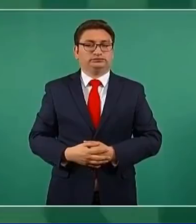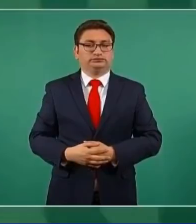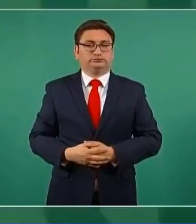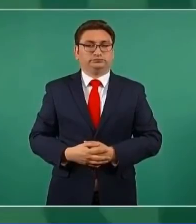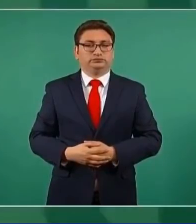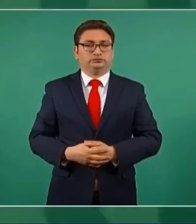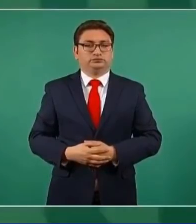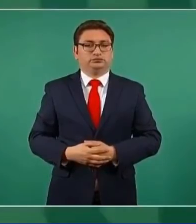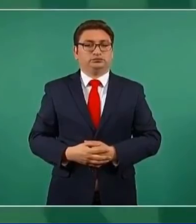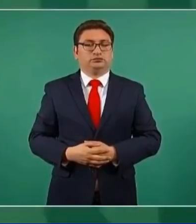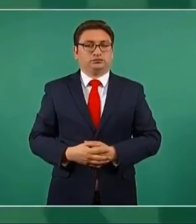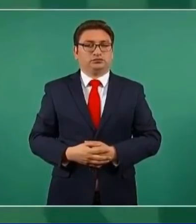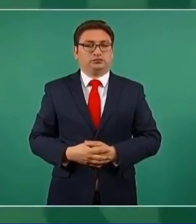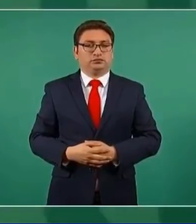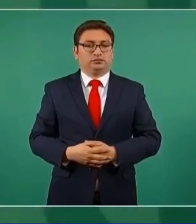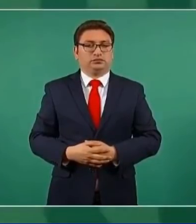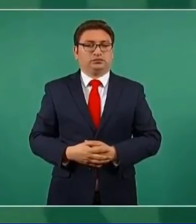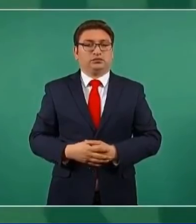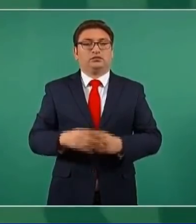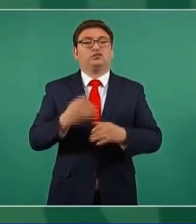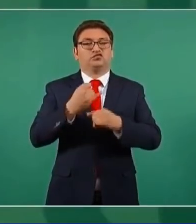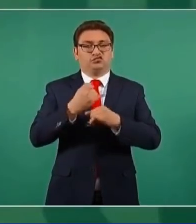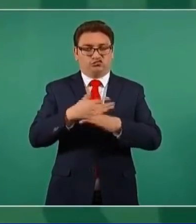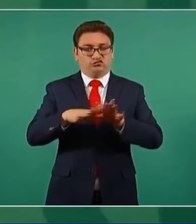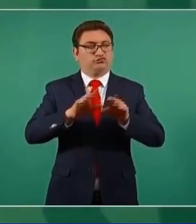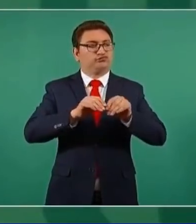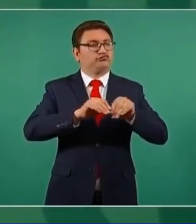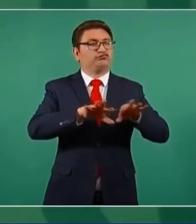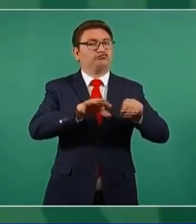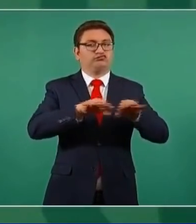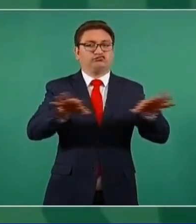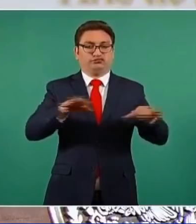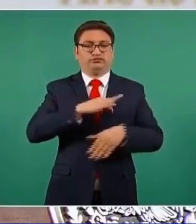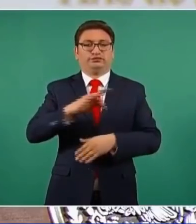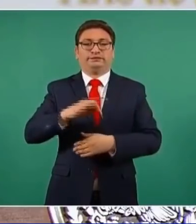un medio de información,